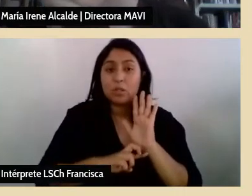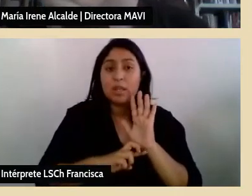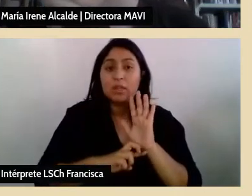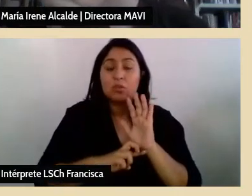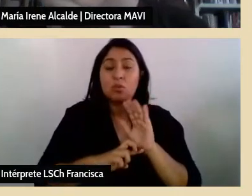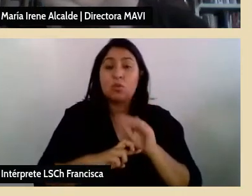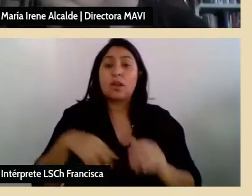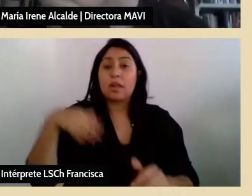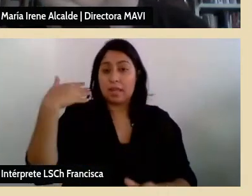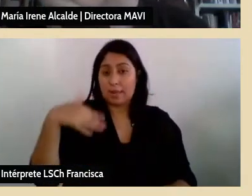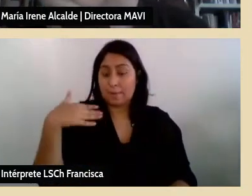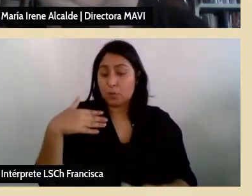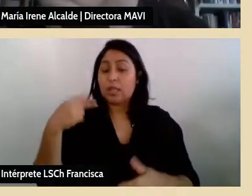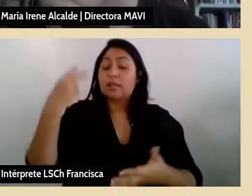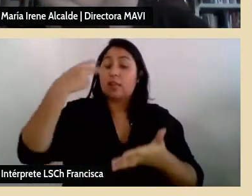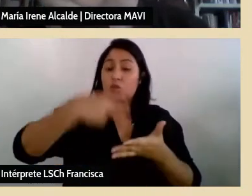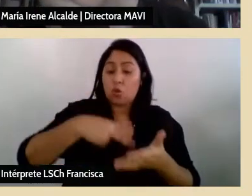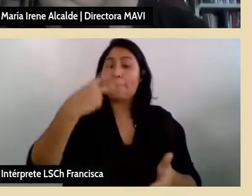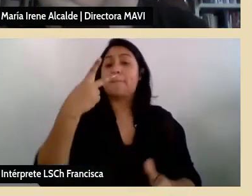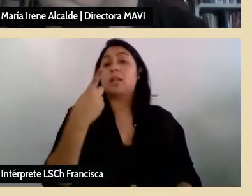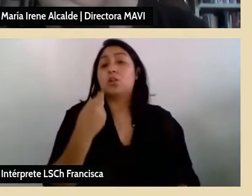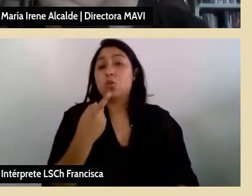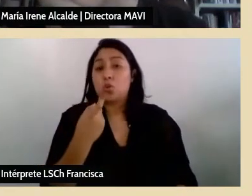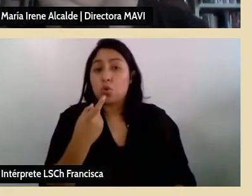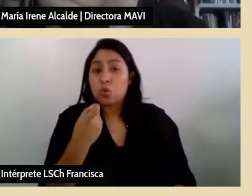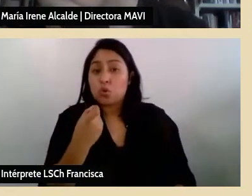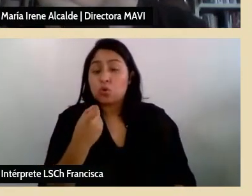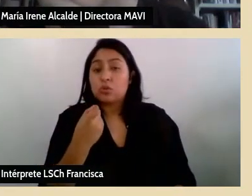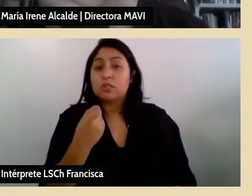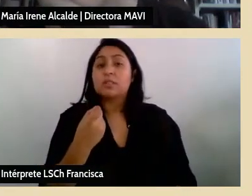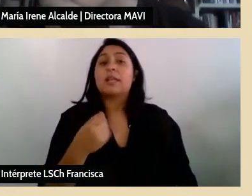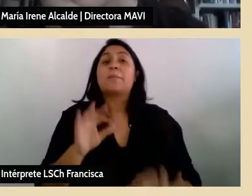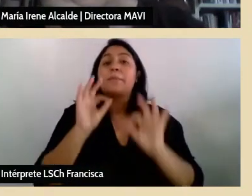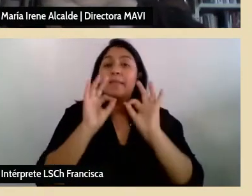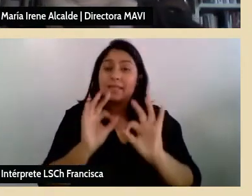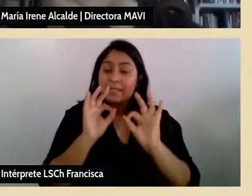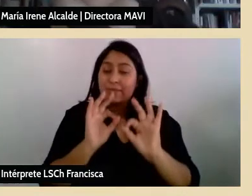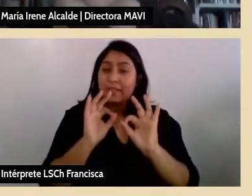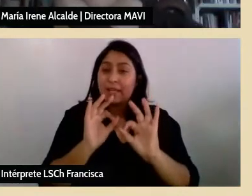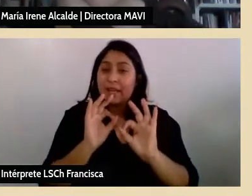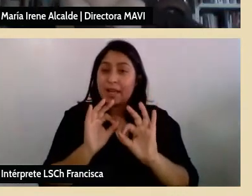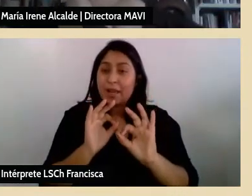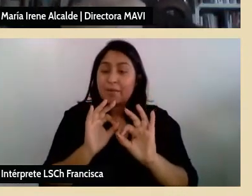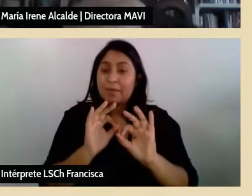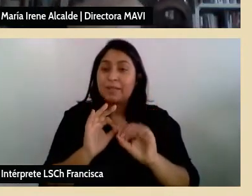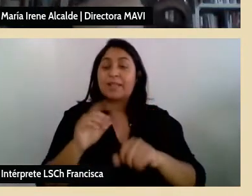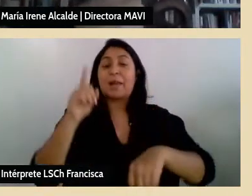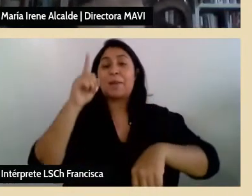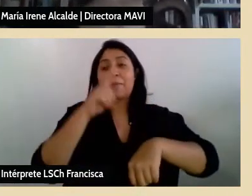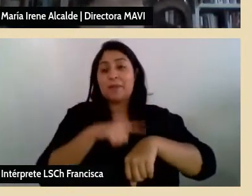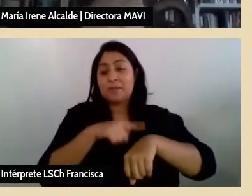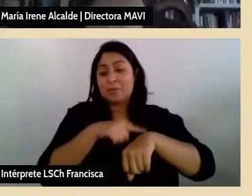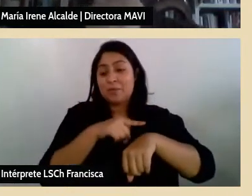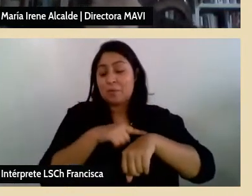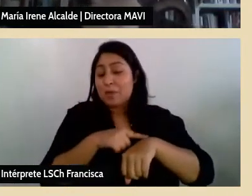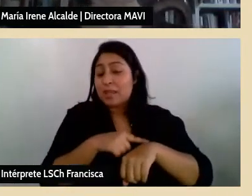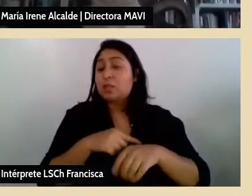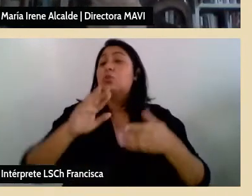nace el 2011 precisamente para generar una instancia y una comunidad con las personas